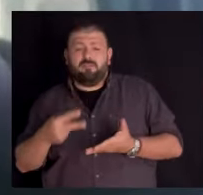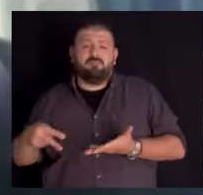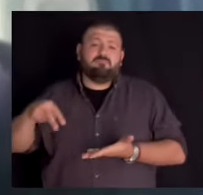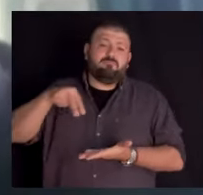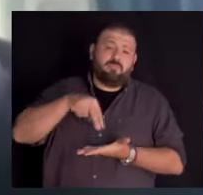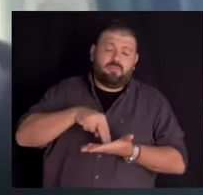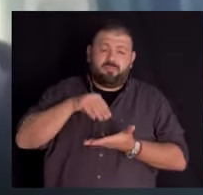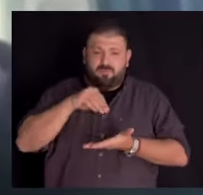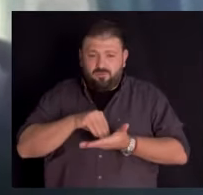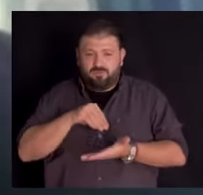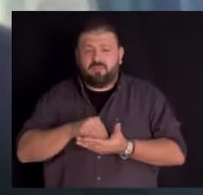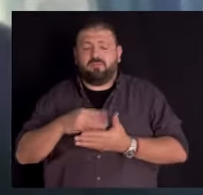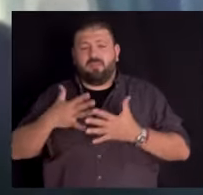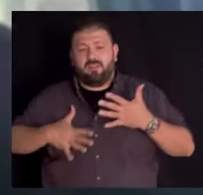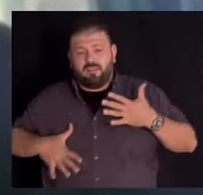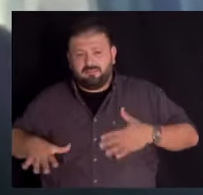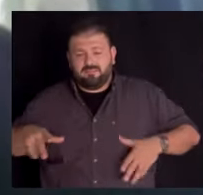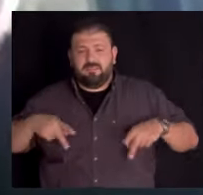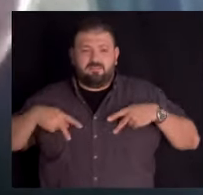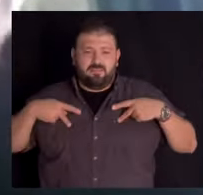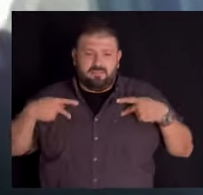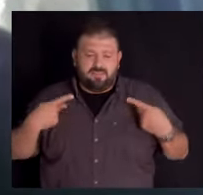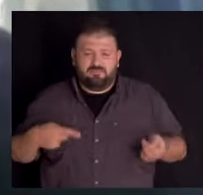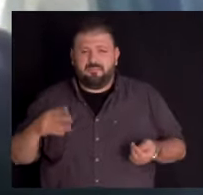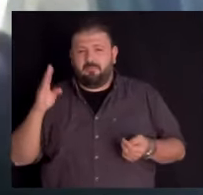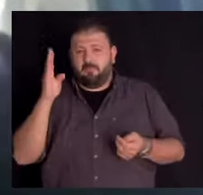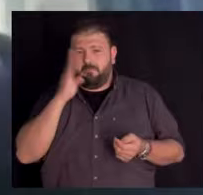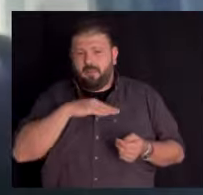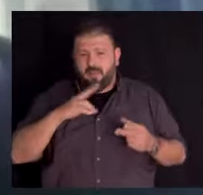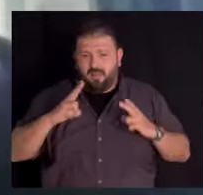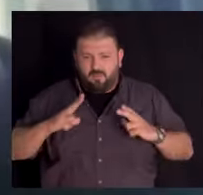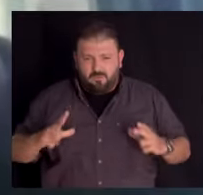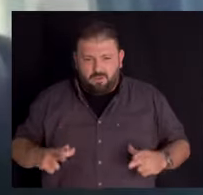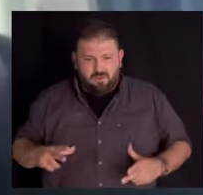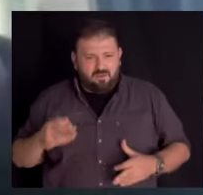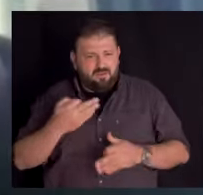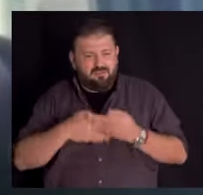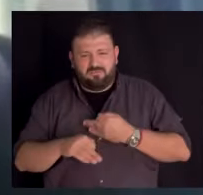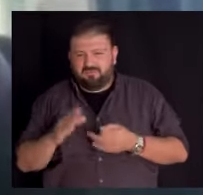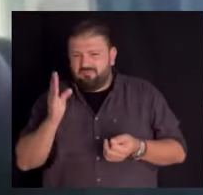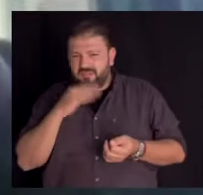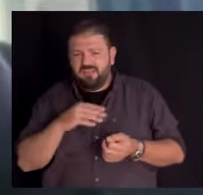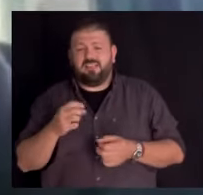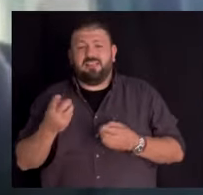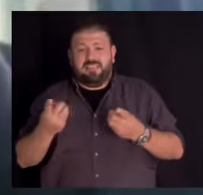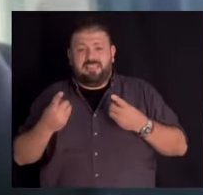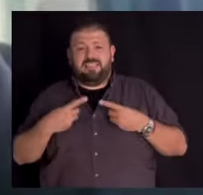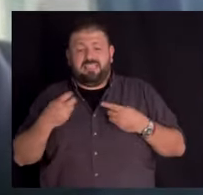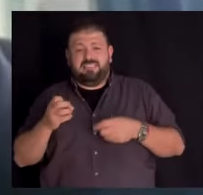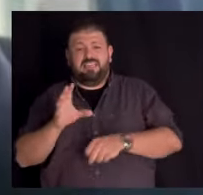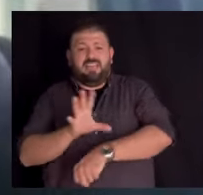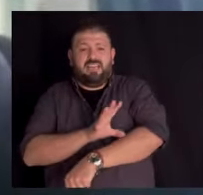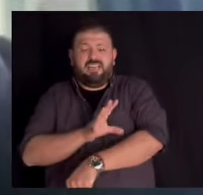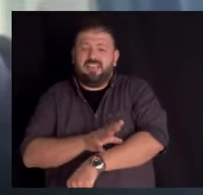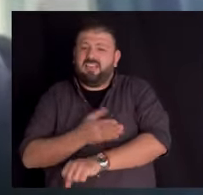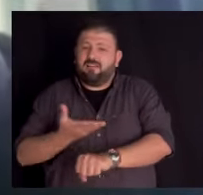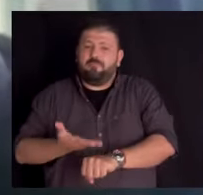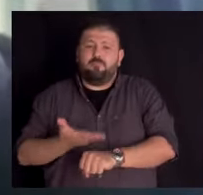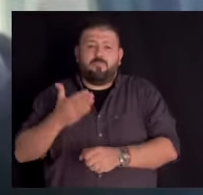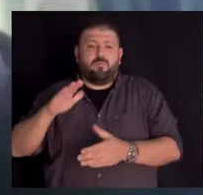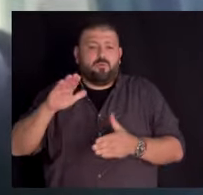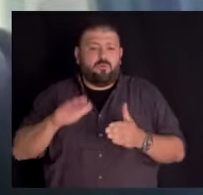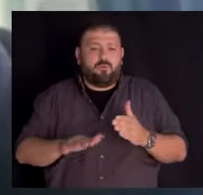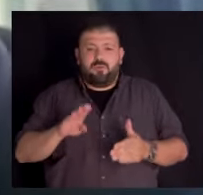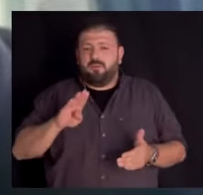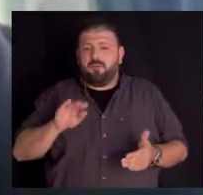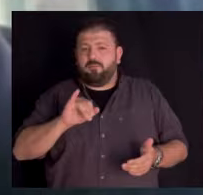cansada, anda malhumorado, malhumorada, la energía es más baja. Entonces, no